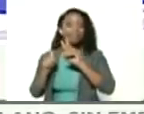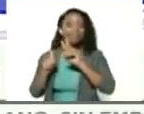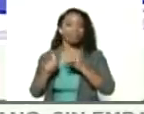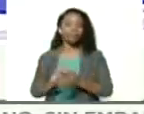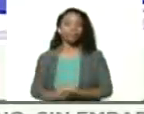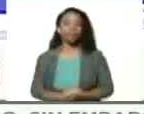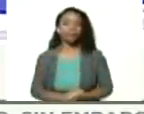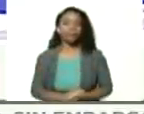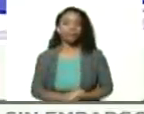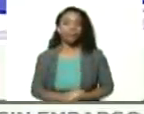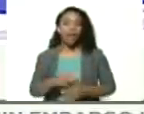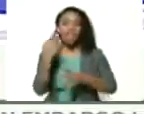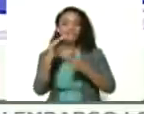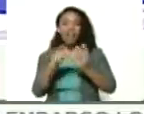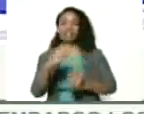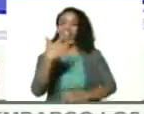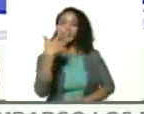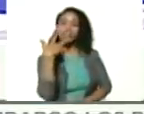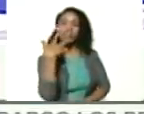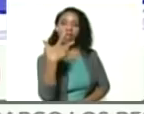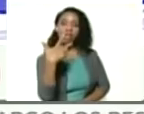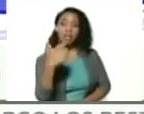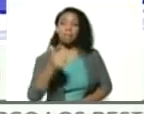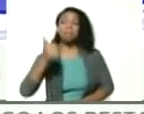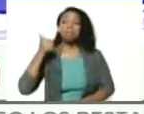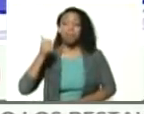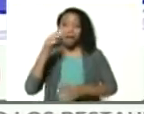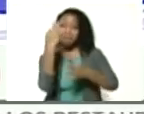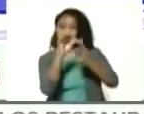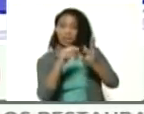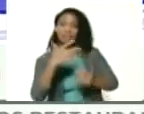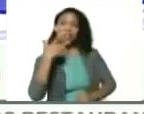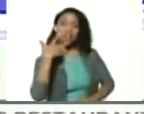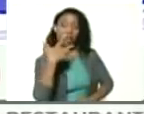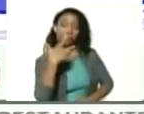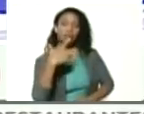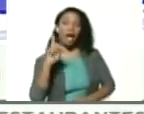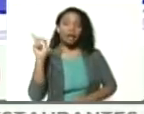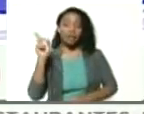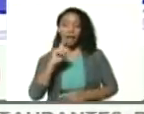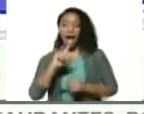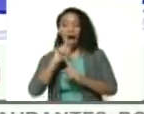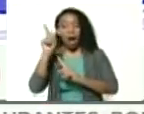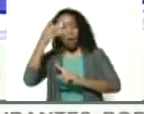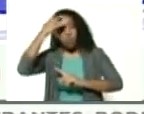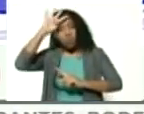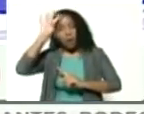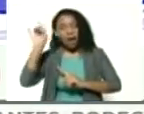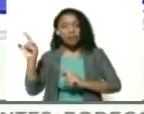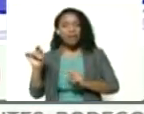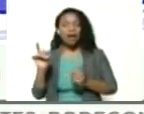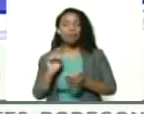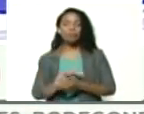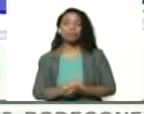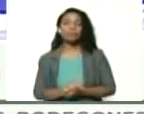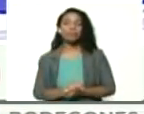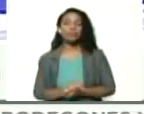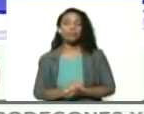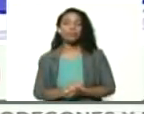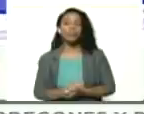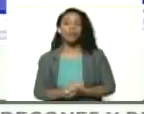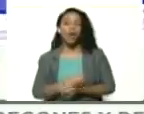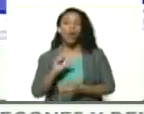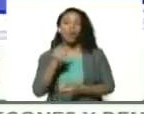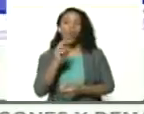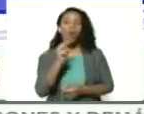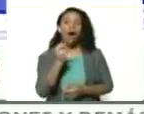Está en fase 3 y va muy bien la fase 3 en el oriente de Cuba, ya en Santiago, en Guantánamo,